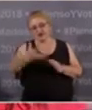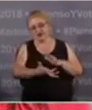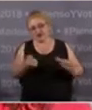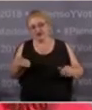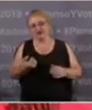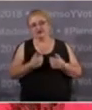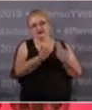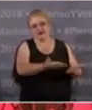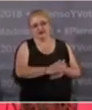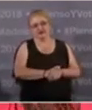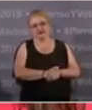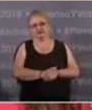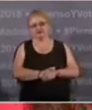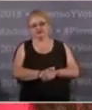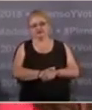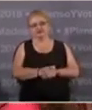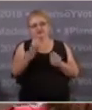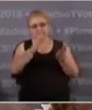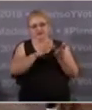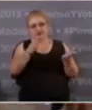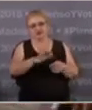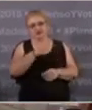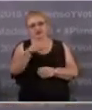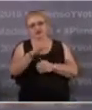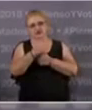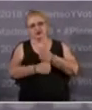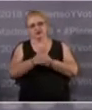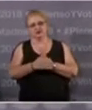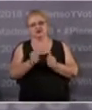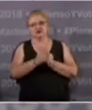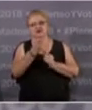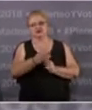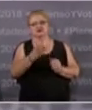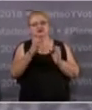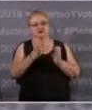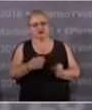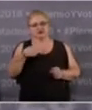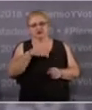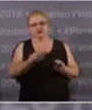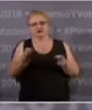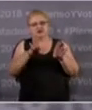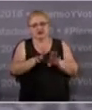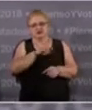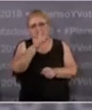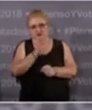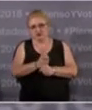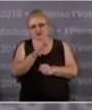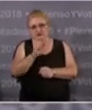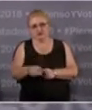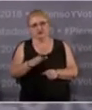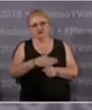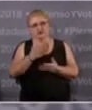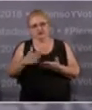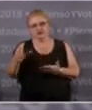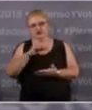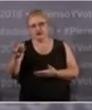entregarse al Muchas gobierno. Gracias, candidato, por su participación. Y con eso estamos cerrando la segunda ronda de participación por parte del especialista.